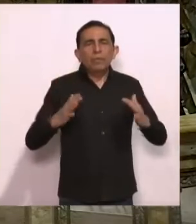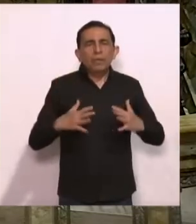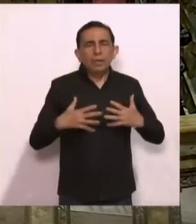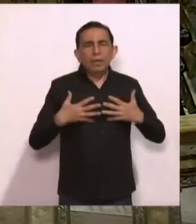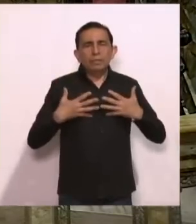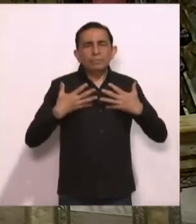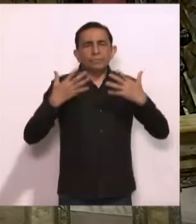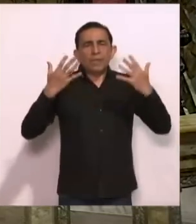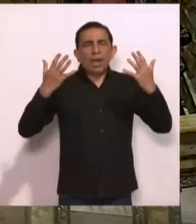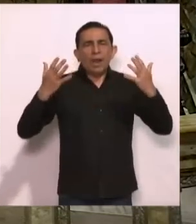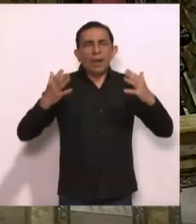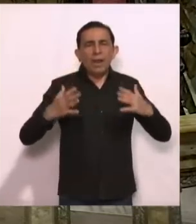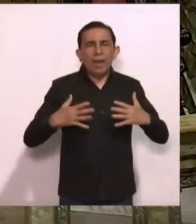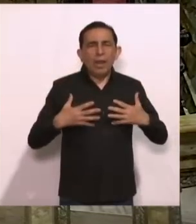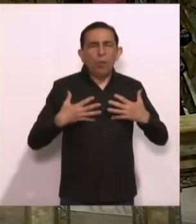aleluya,